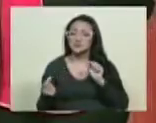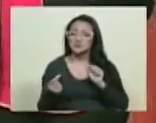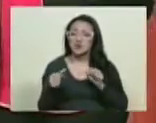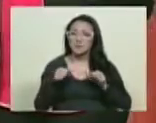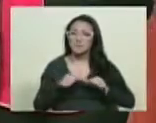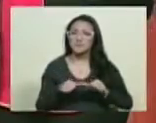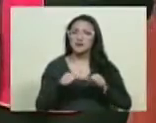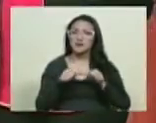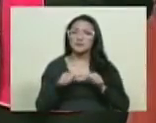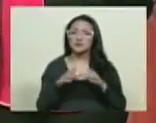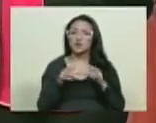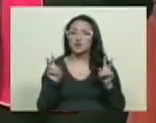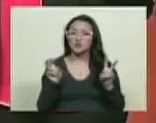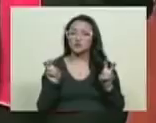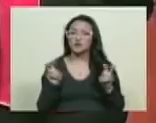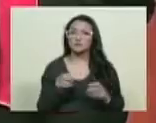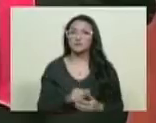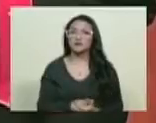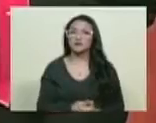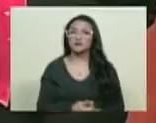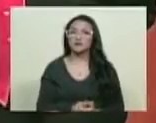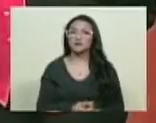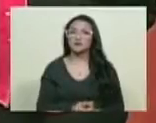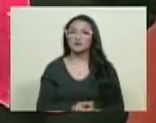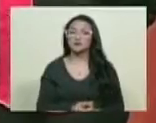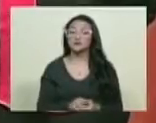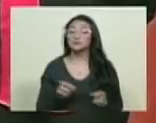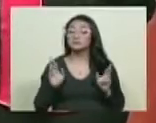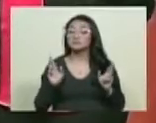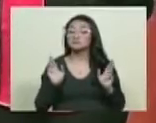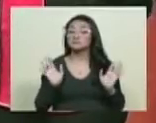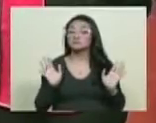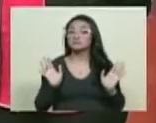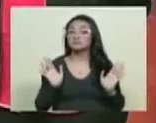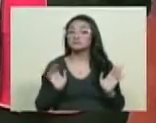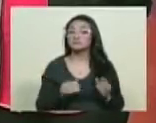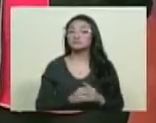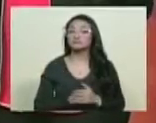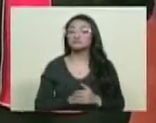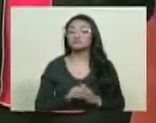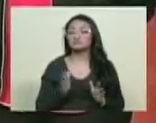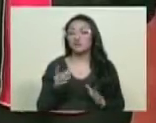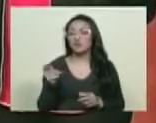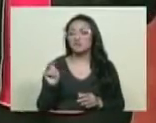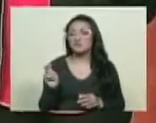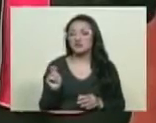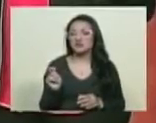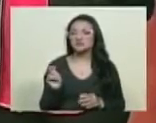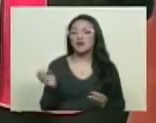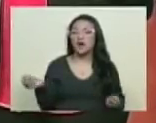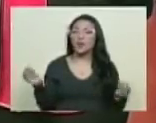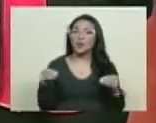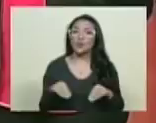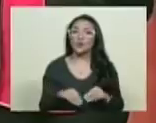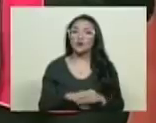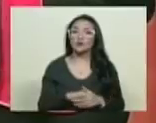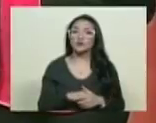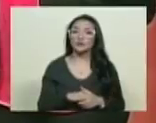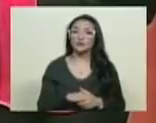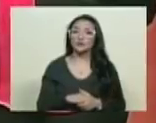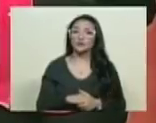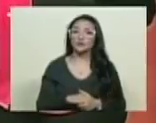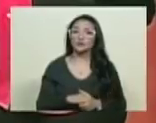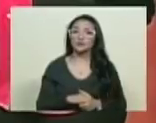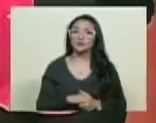de todos los temas del país y quizás dure algunos meses llegar a acuerdos de